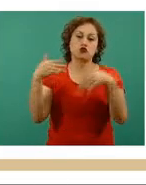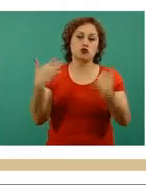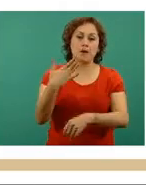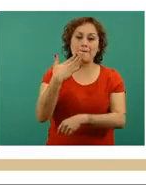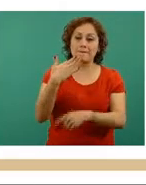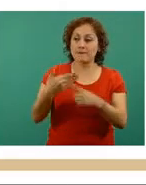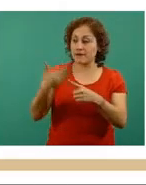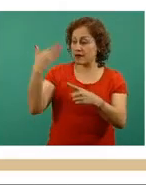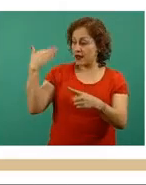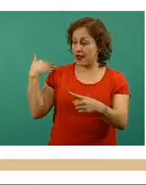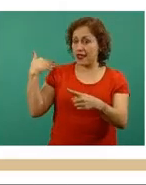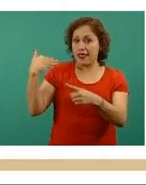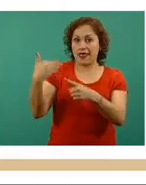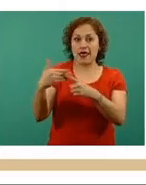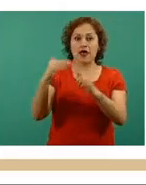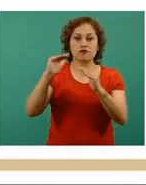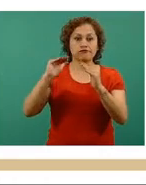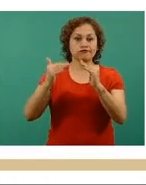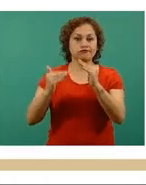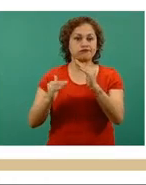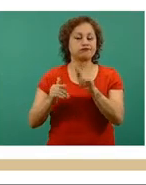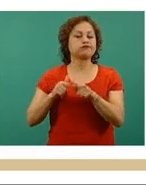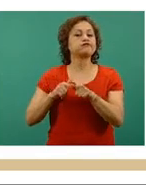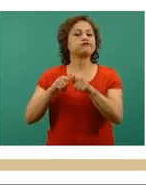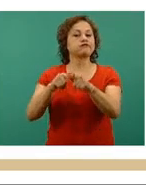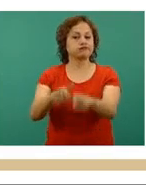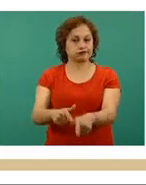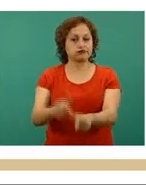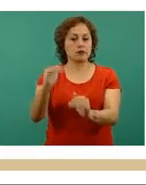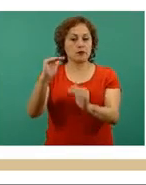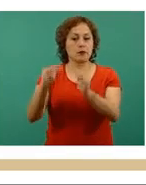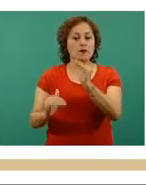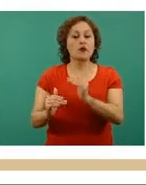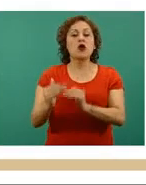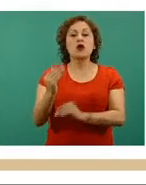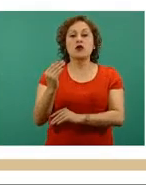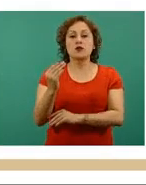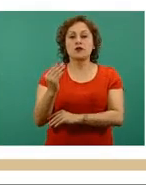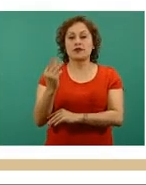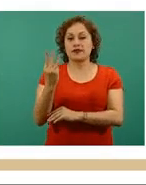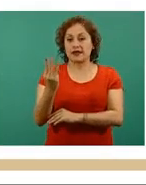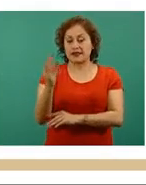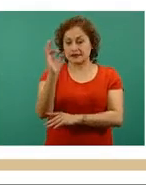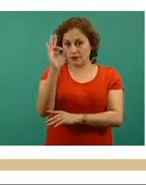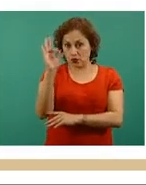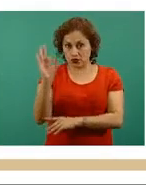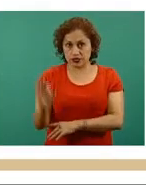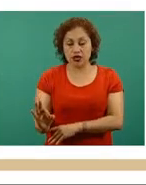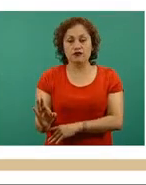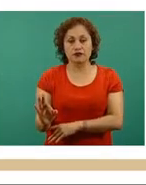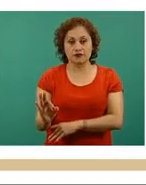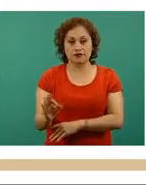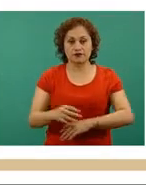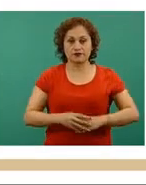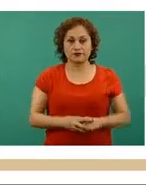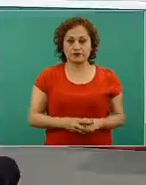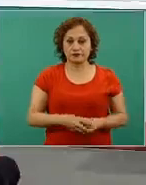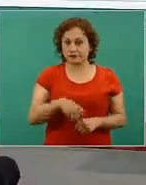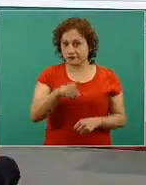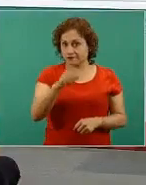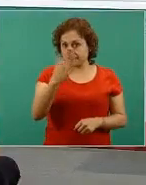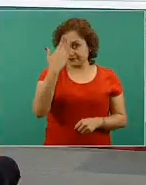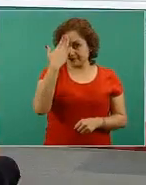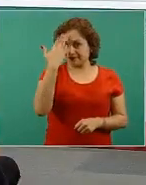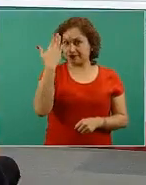la semana epidemiológica 9 de un menos 9%, de un menos 3%. Recordar que estamos